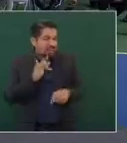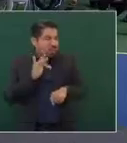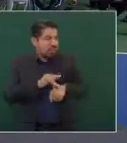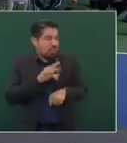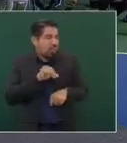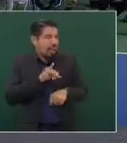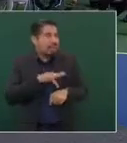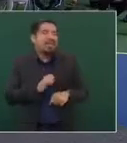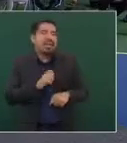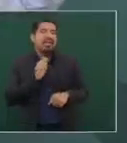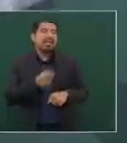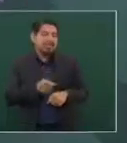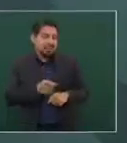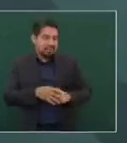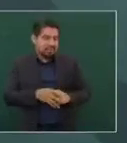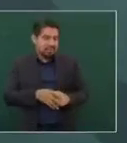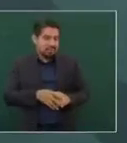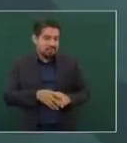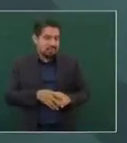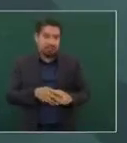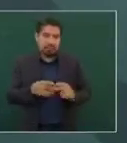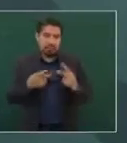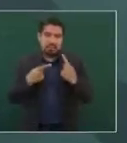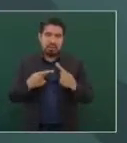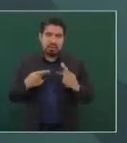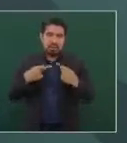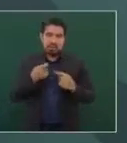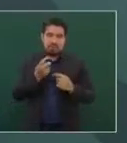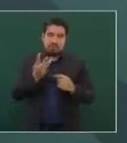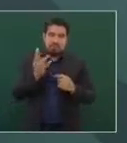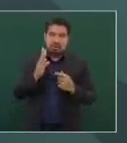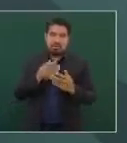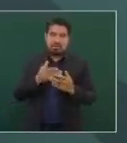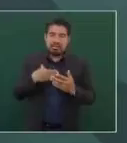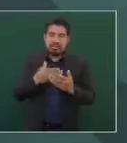Y otros casos donde la gente está: